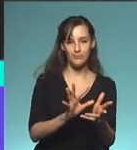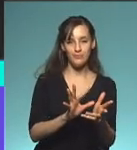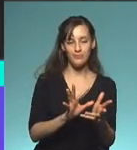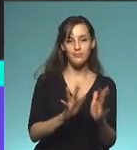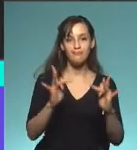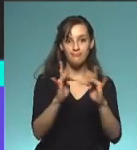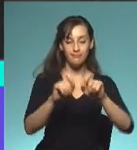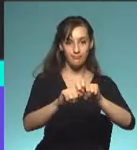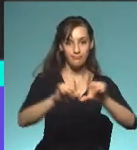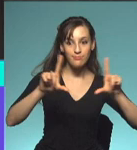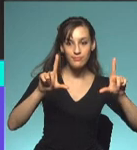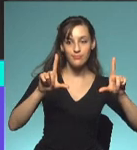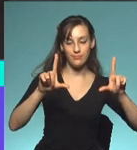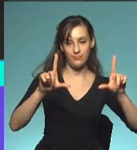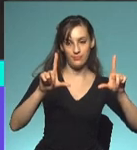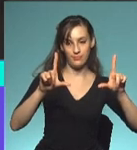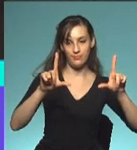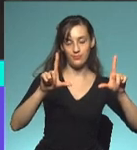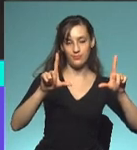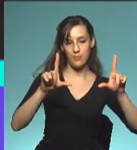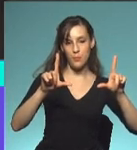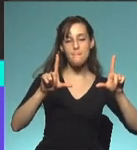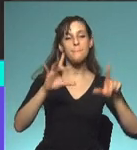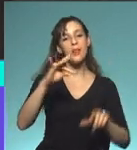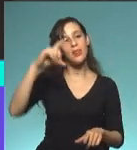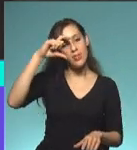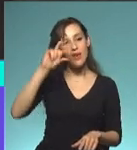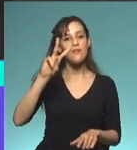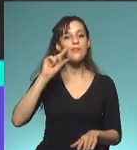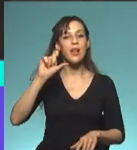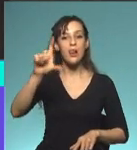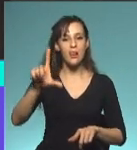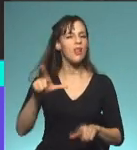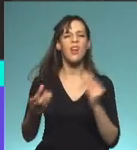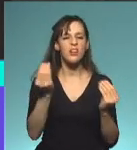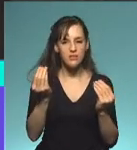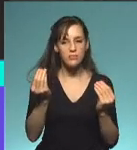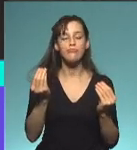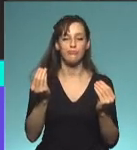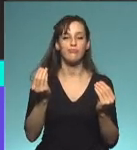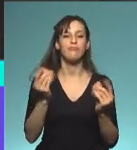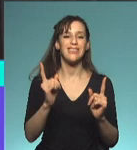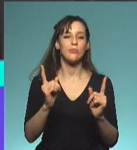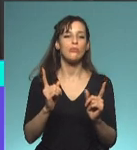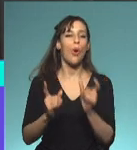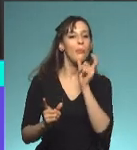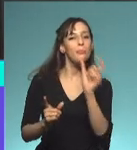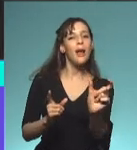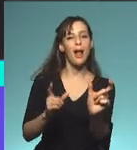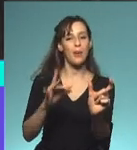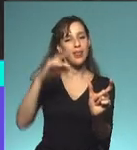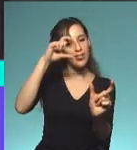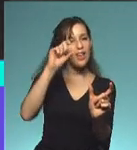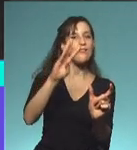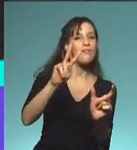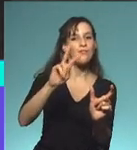también resulta una herramienta posible. Débil es una obra de teatro que juega, como decía, con la debilidad, juega con el amor